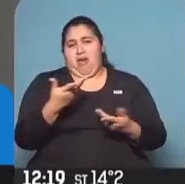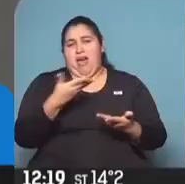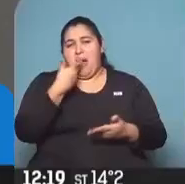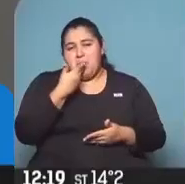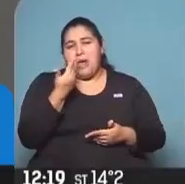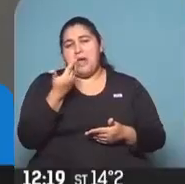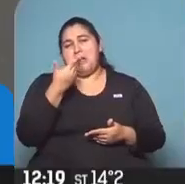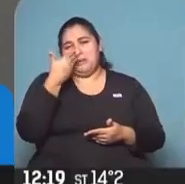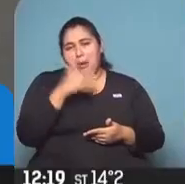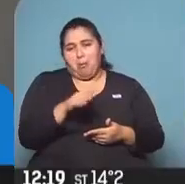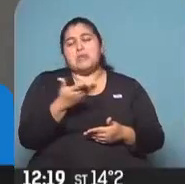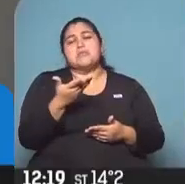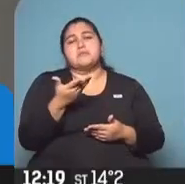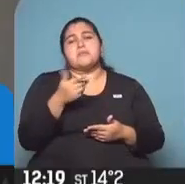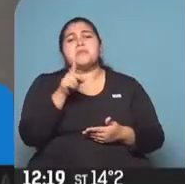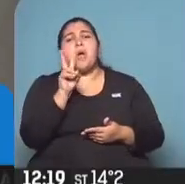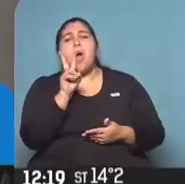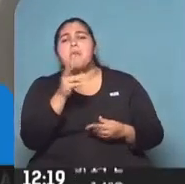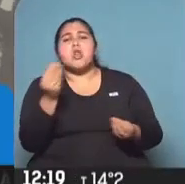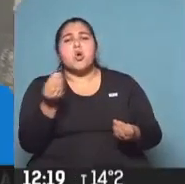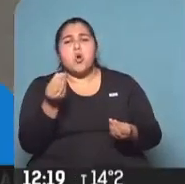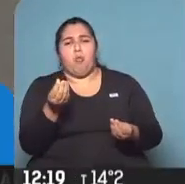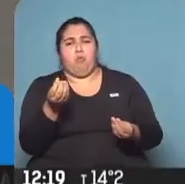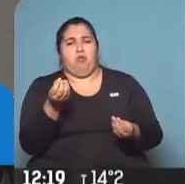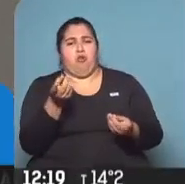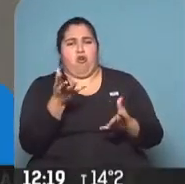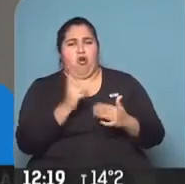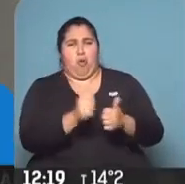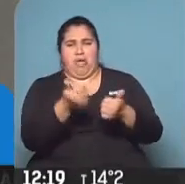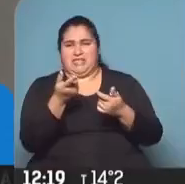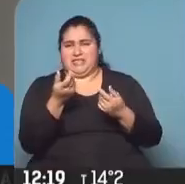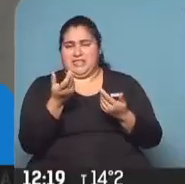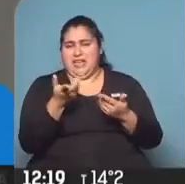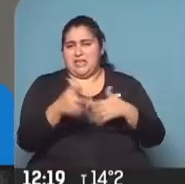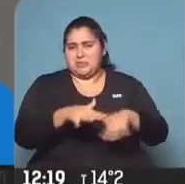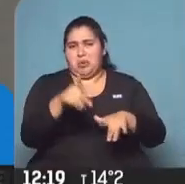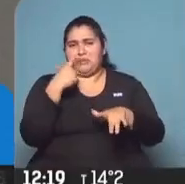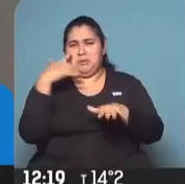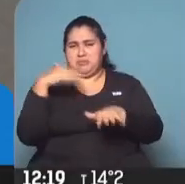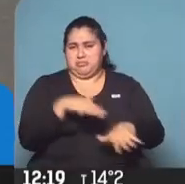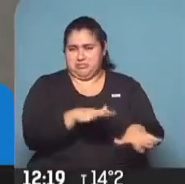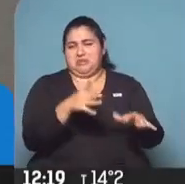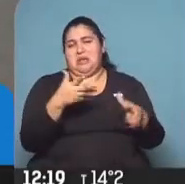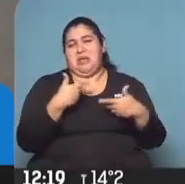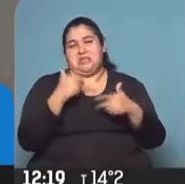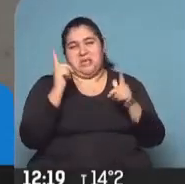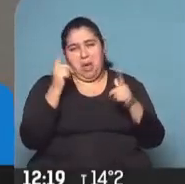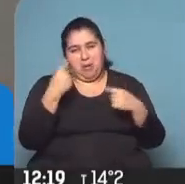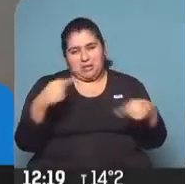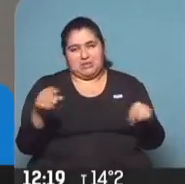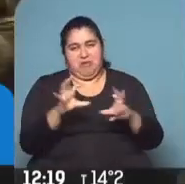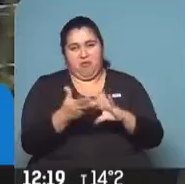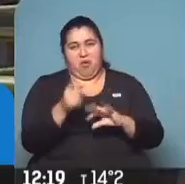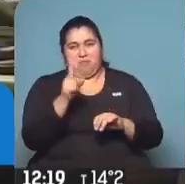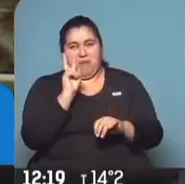y ha también ver el comienzo de este desfile esta celebración que comienza así de esta manera